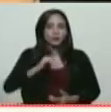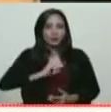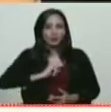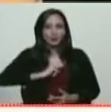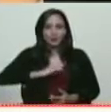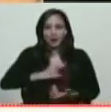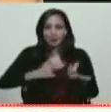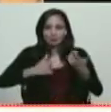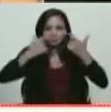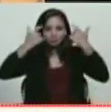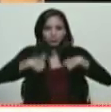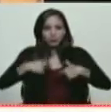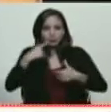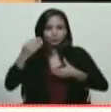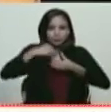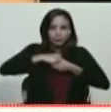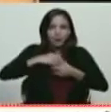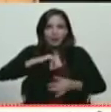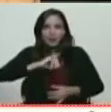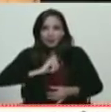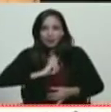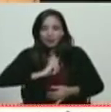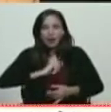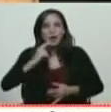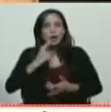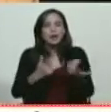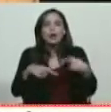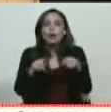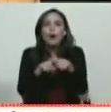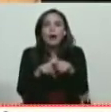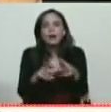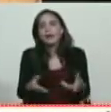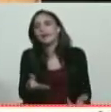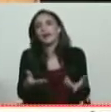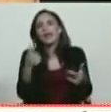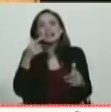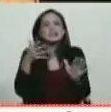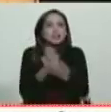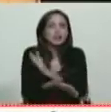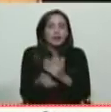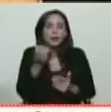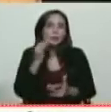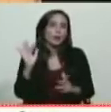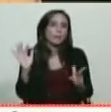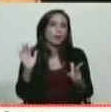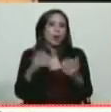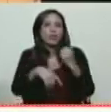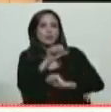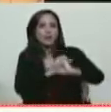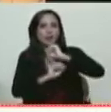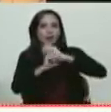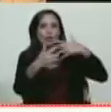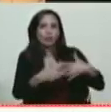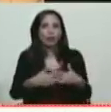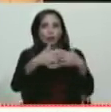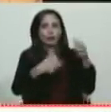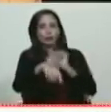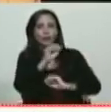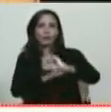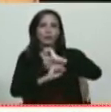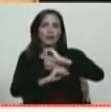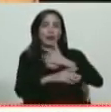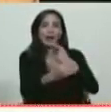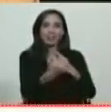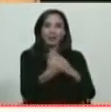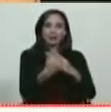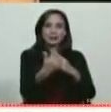de la dignidad del pueblo, pero además como vacuna contra lo que significa el germen imperial, que ataca no solamente ahora desde